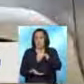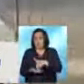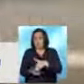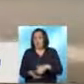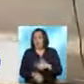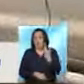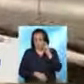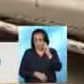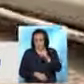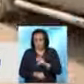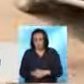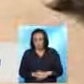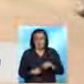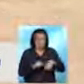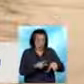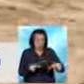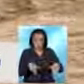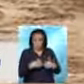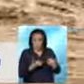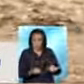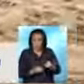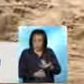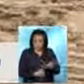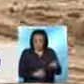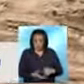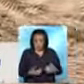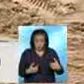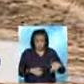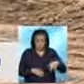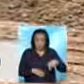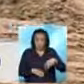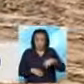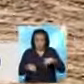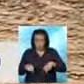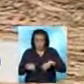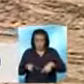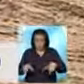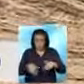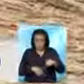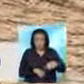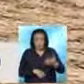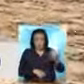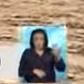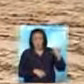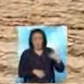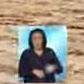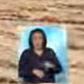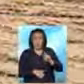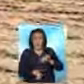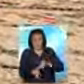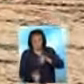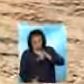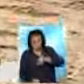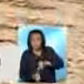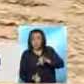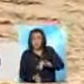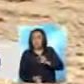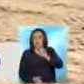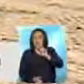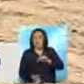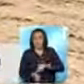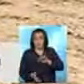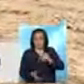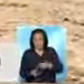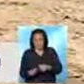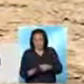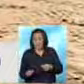Trujillo. El lugar donde estamos ahora pisando, caminando, tenía antes 2 metros de profundidad. Toda esta